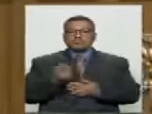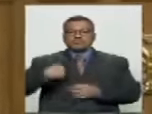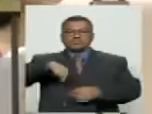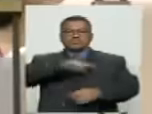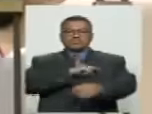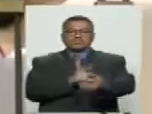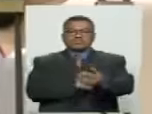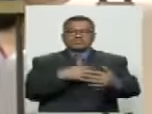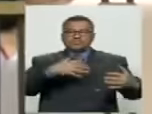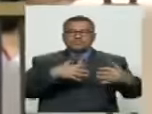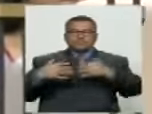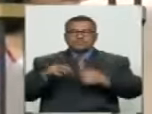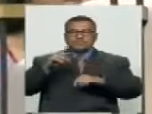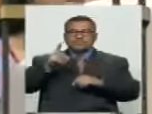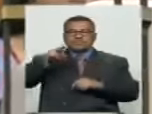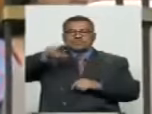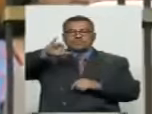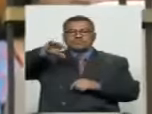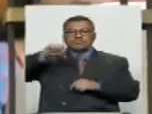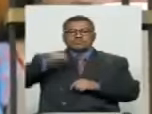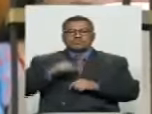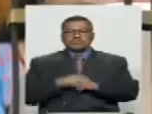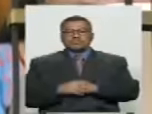hermano de luchas, Darío Vivas.